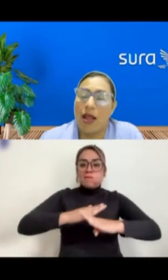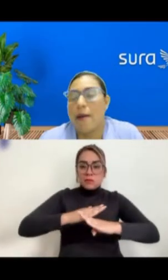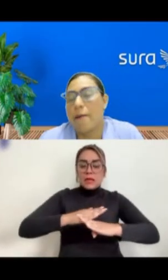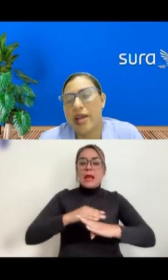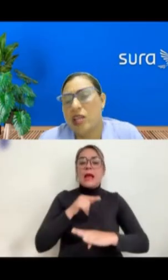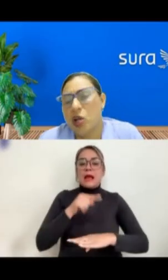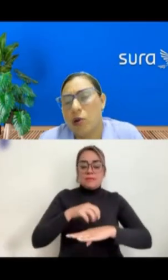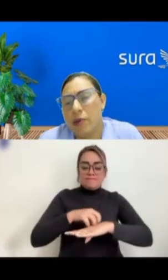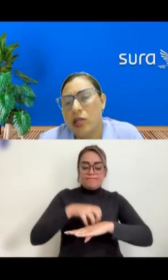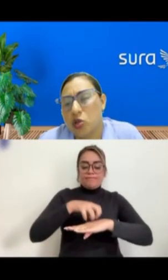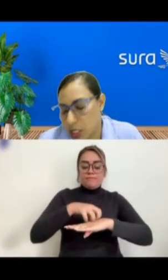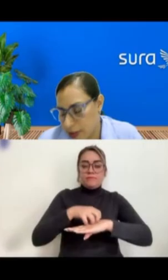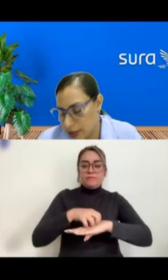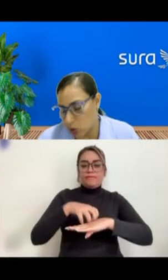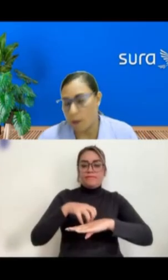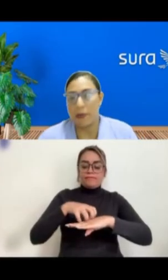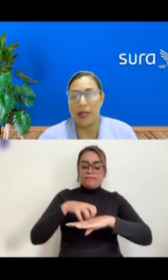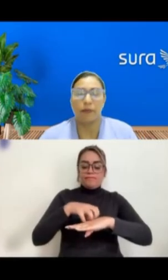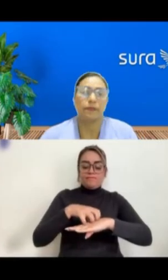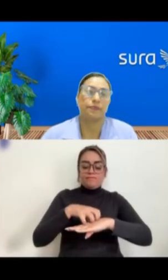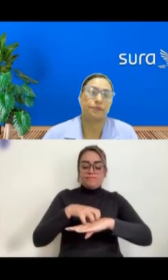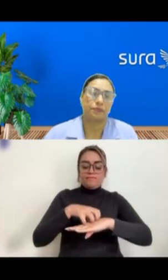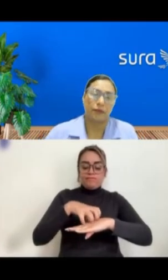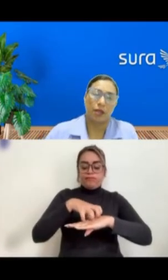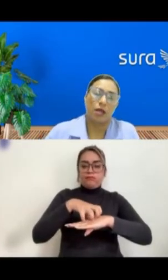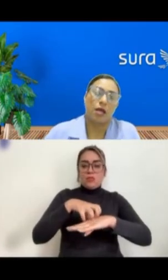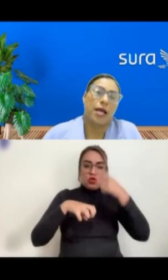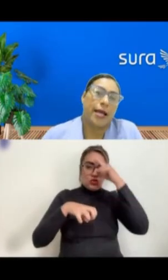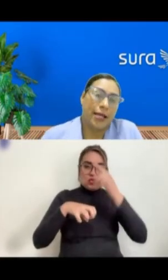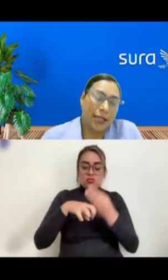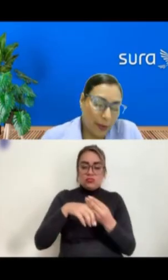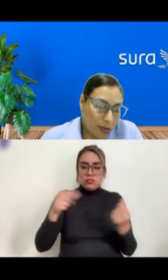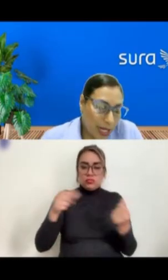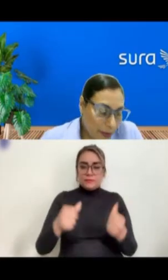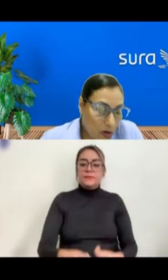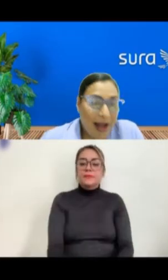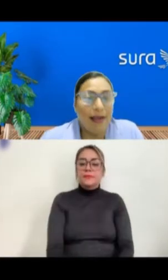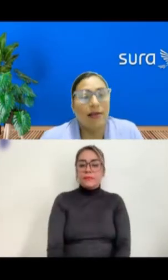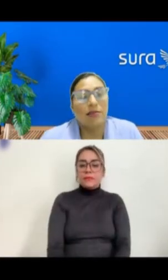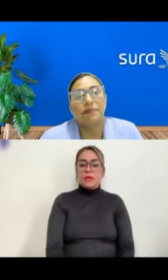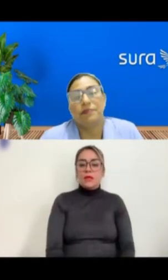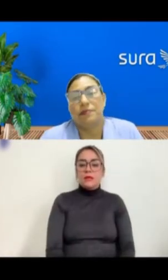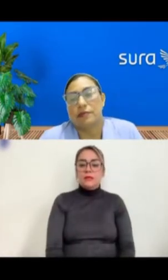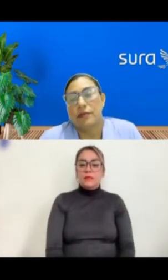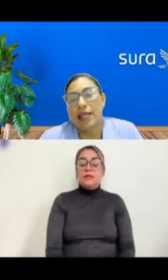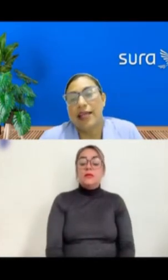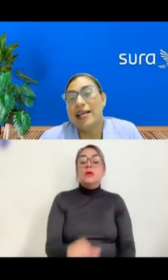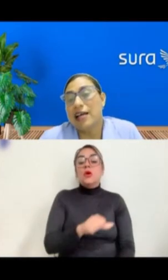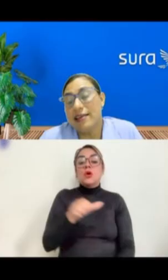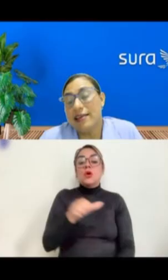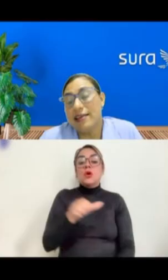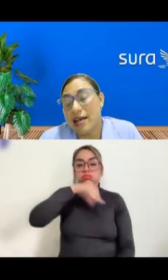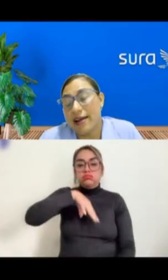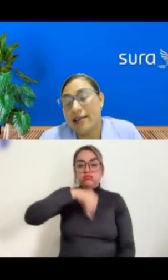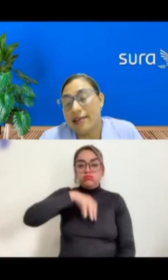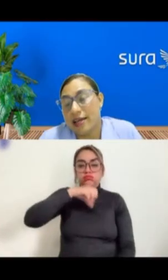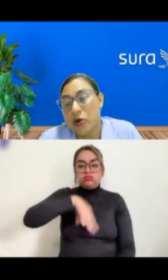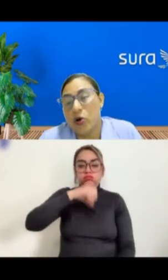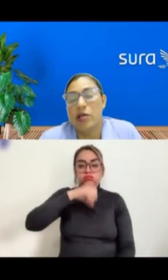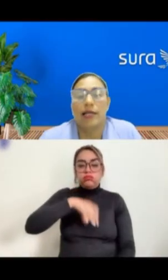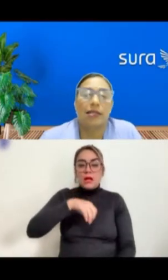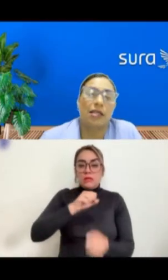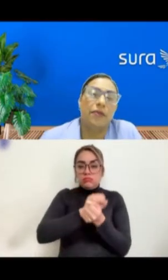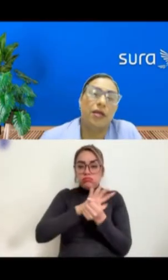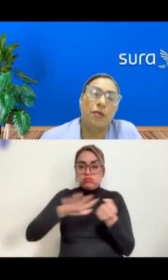esas ampollas, y que las ampollas en ningún momento se deben de romper. Tenemos las hemorragias, que es la salida de la sangre